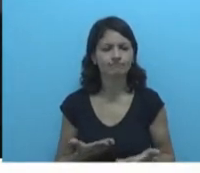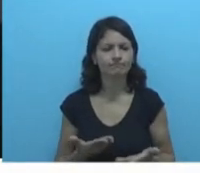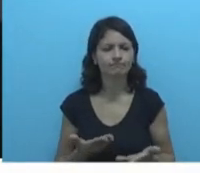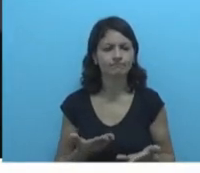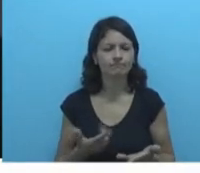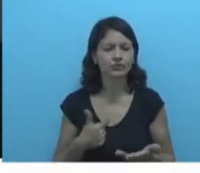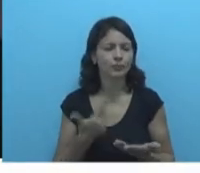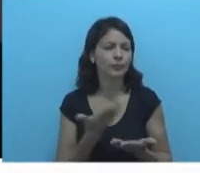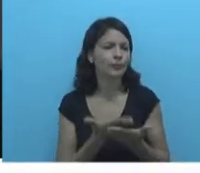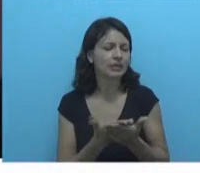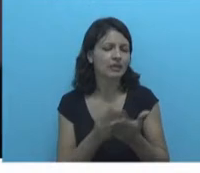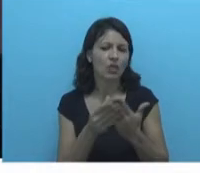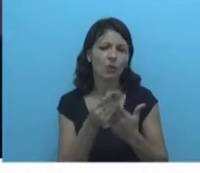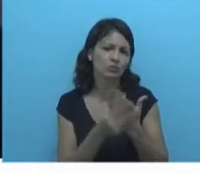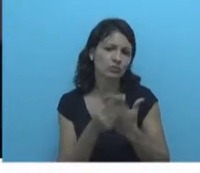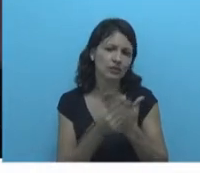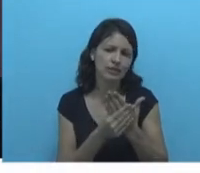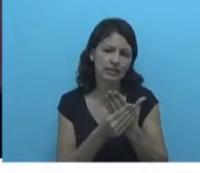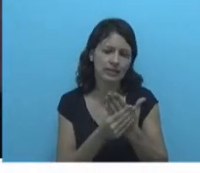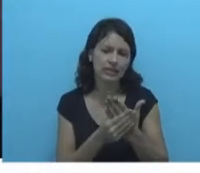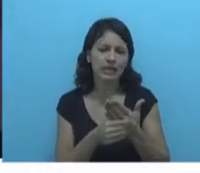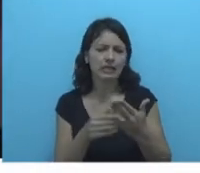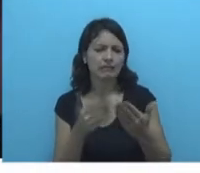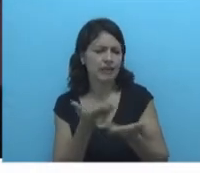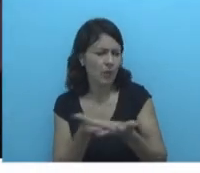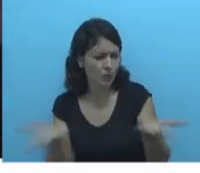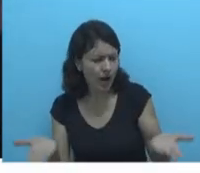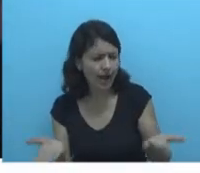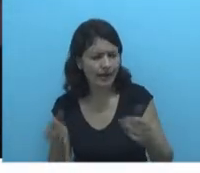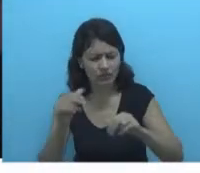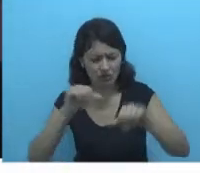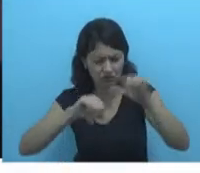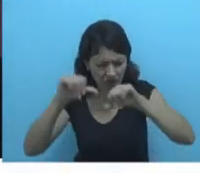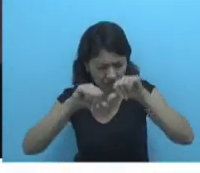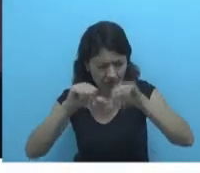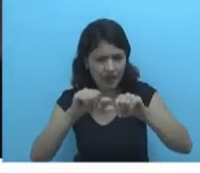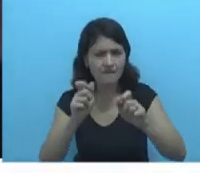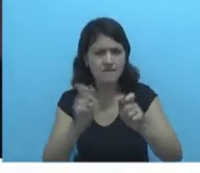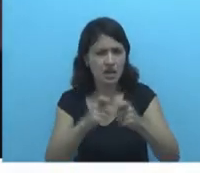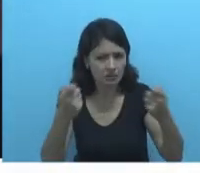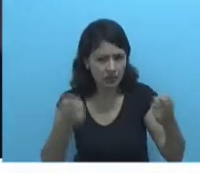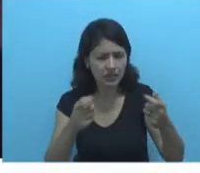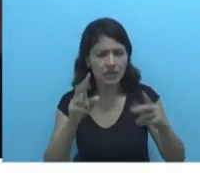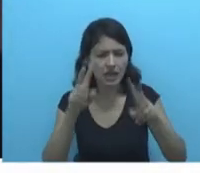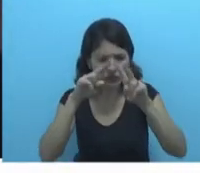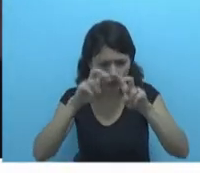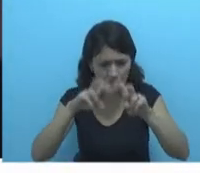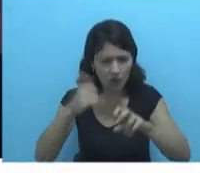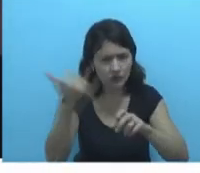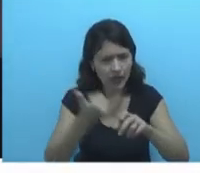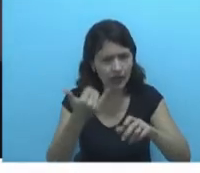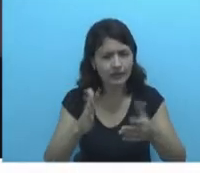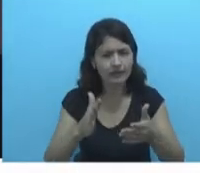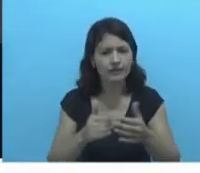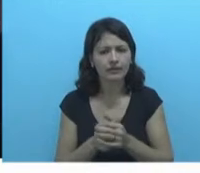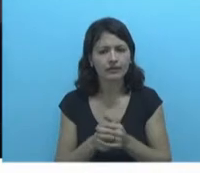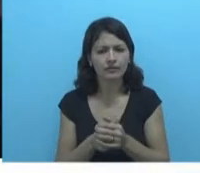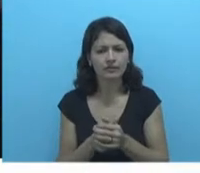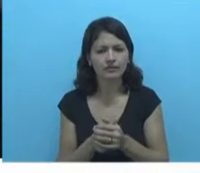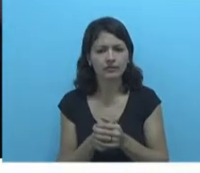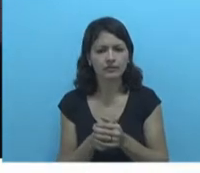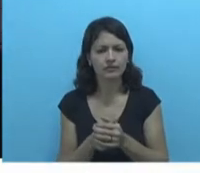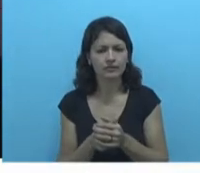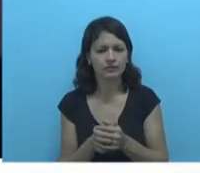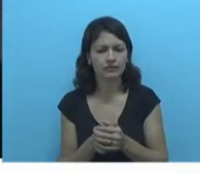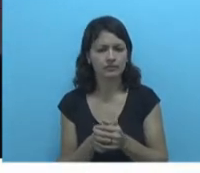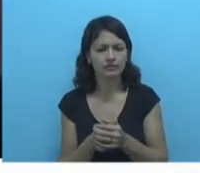las evidencias que son científicas, hay estudios internacionales, al que le interesa el tema, mire nuestro proyecto que fue investigado, y va a